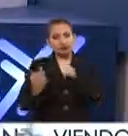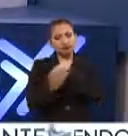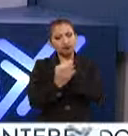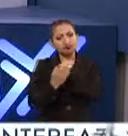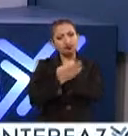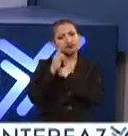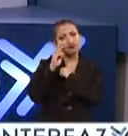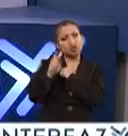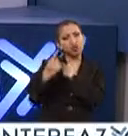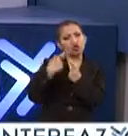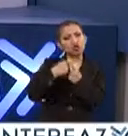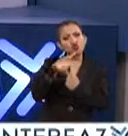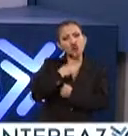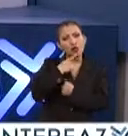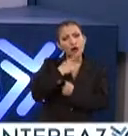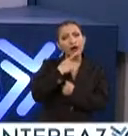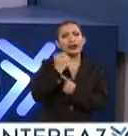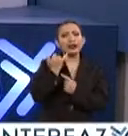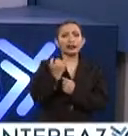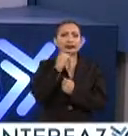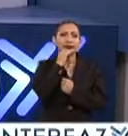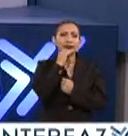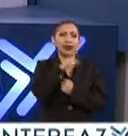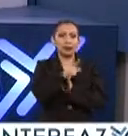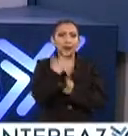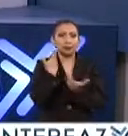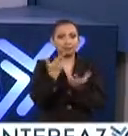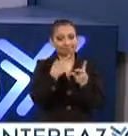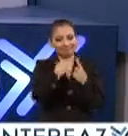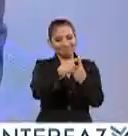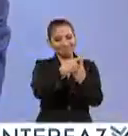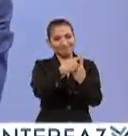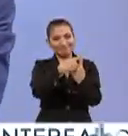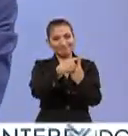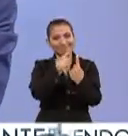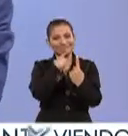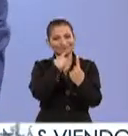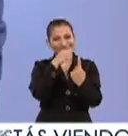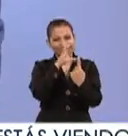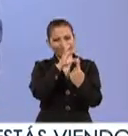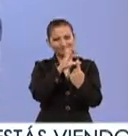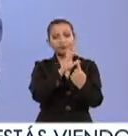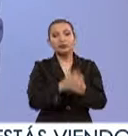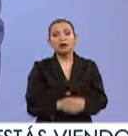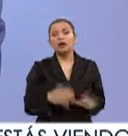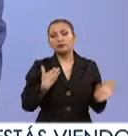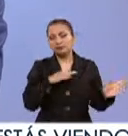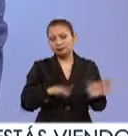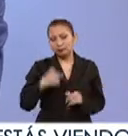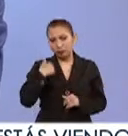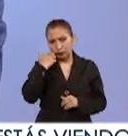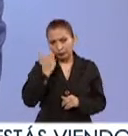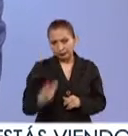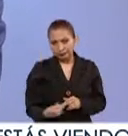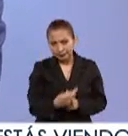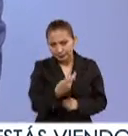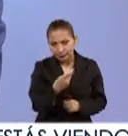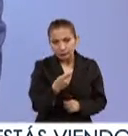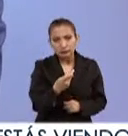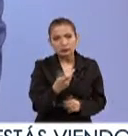protegido cuando ves a esta institución y por supuesto esta insignia, pues valga la redundancia, de la Cruz Roja. Me gustaría